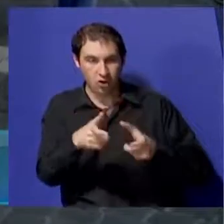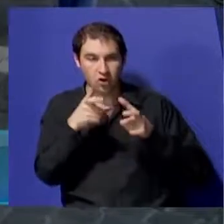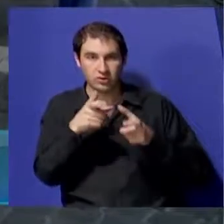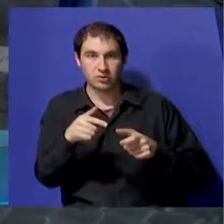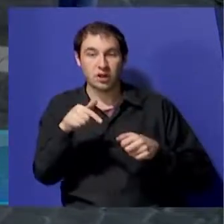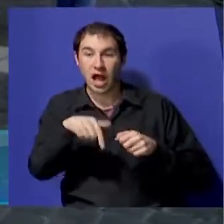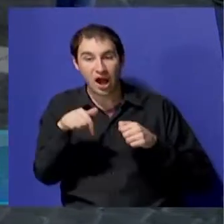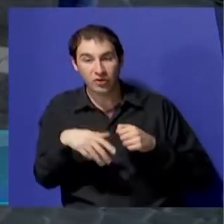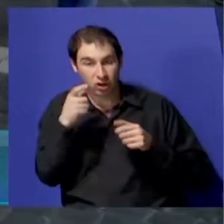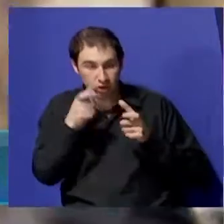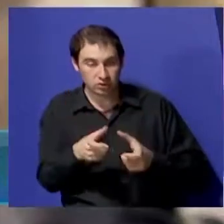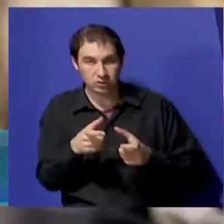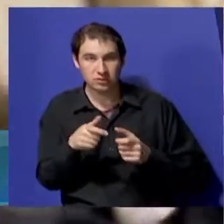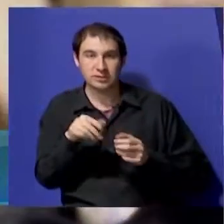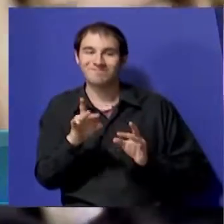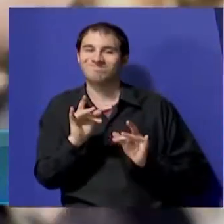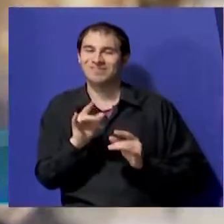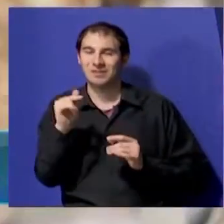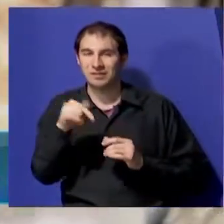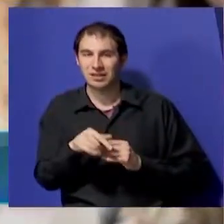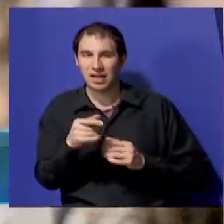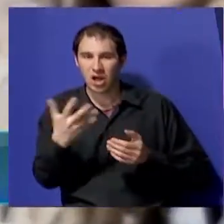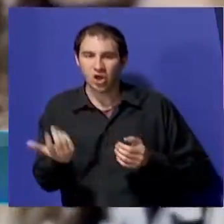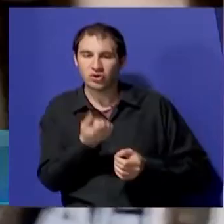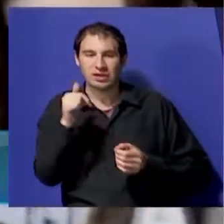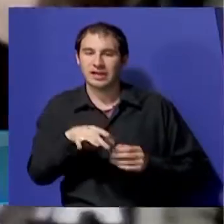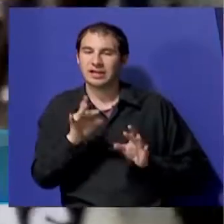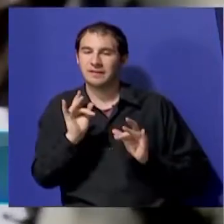a esta altura, y es difícil de detectar